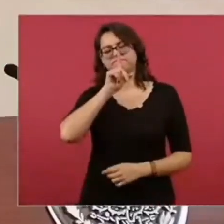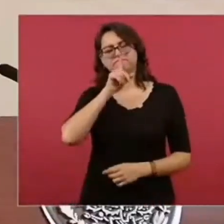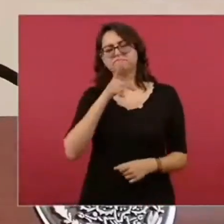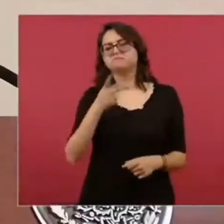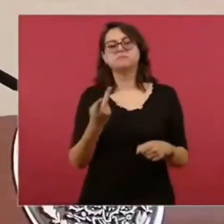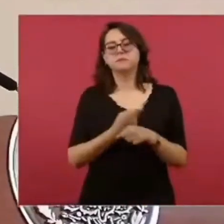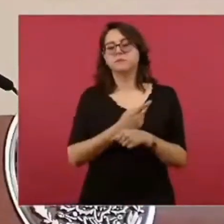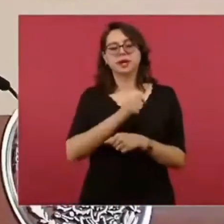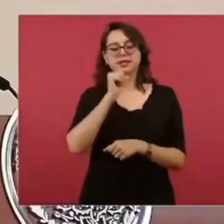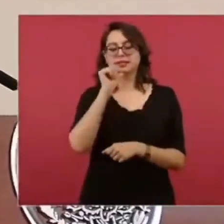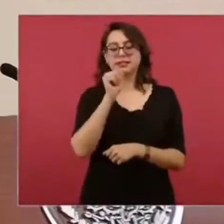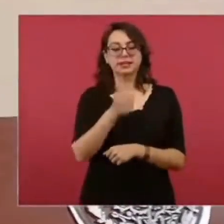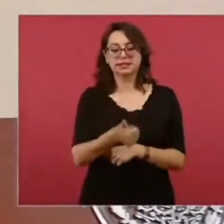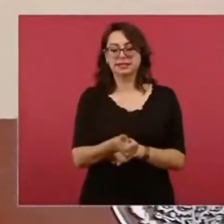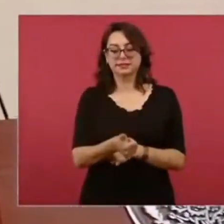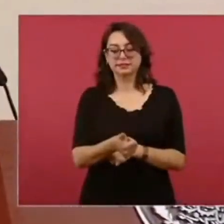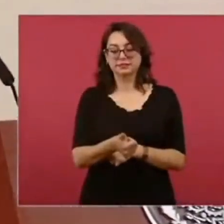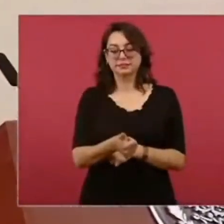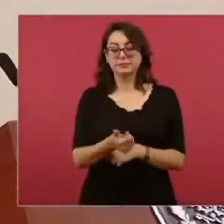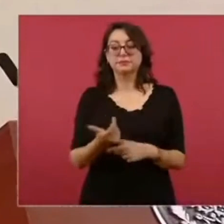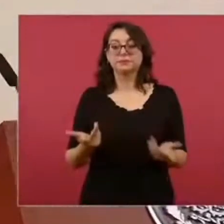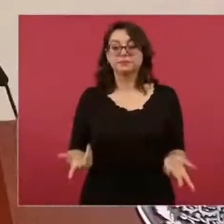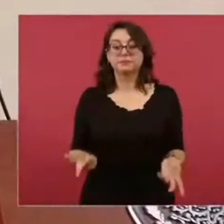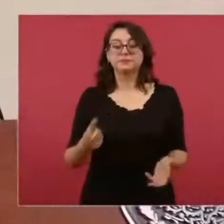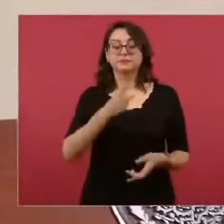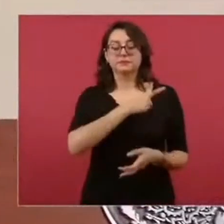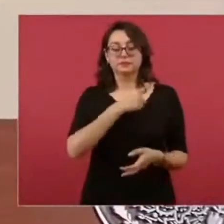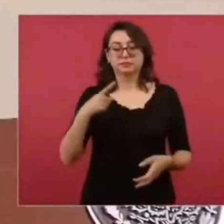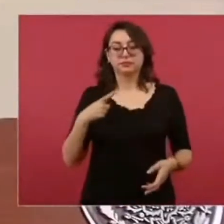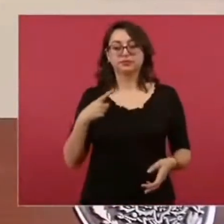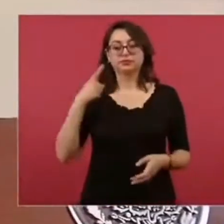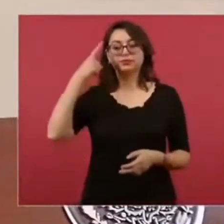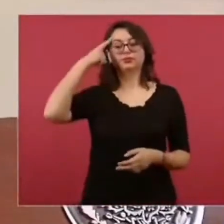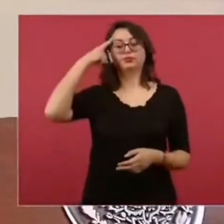Lo único que hay que tener muy presente